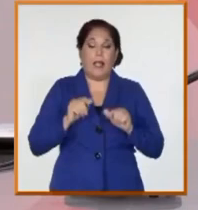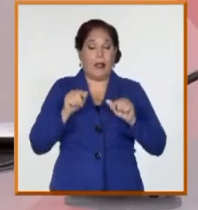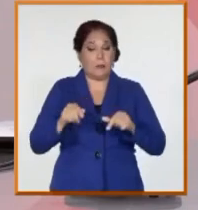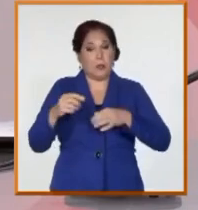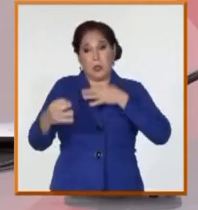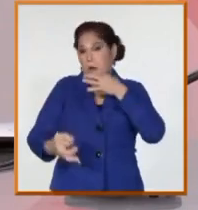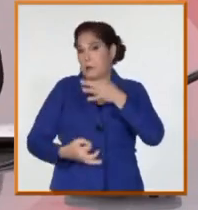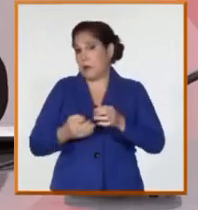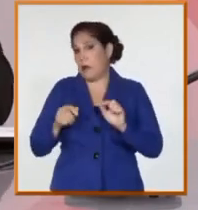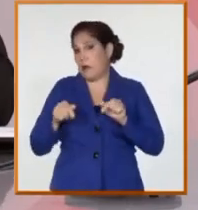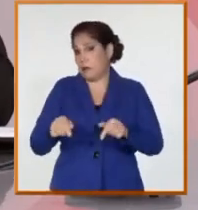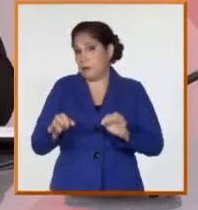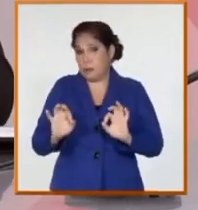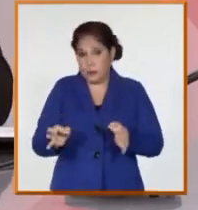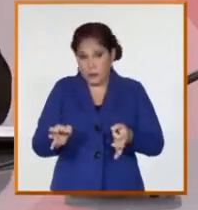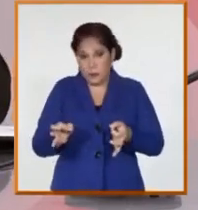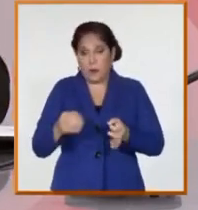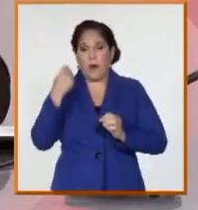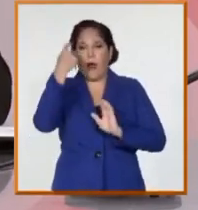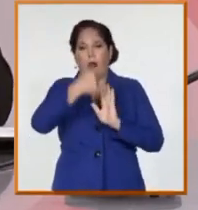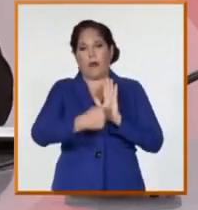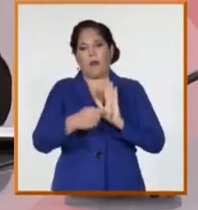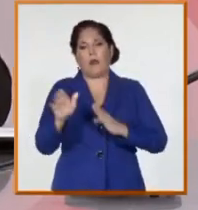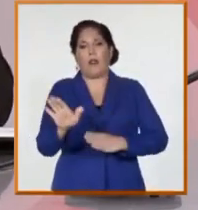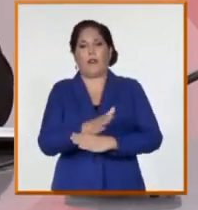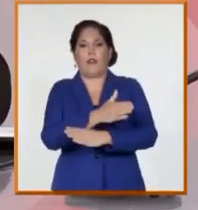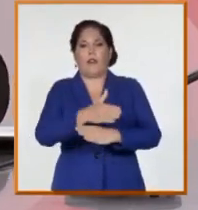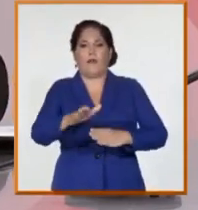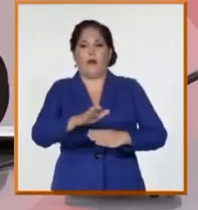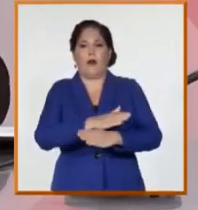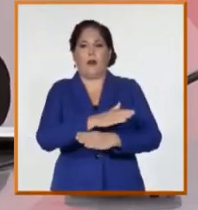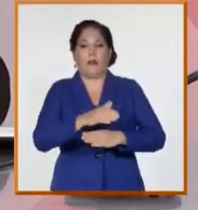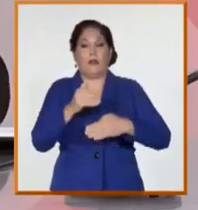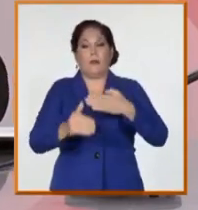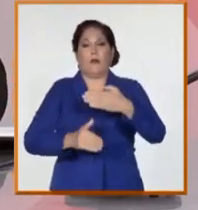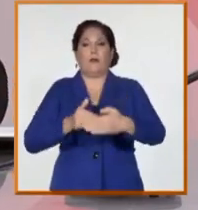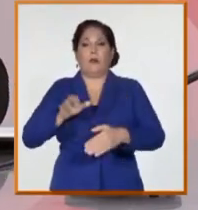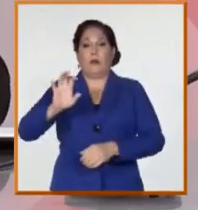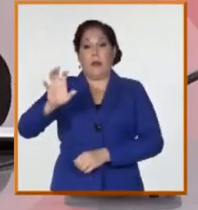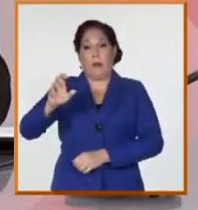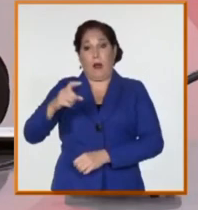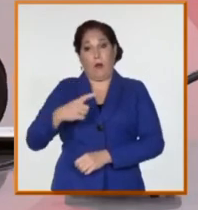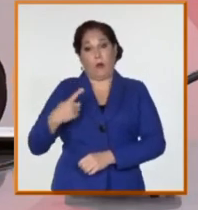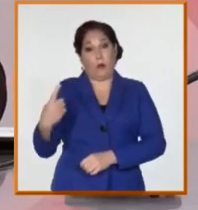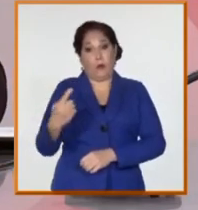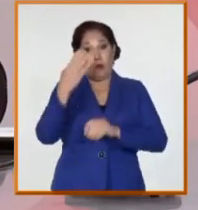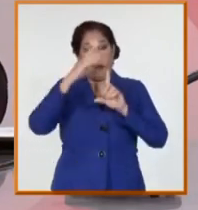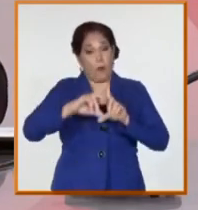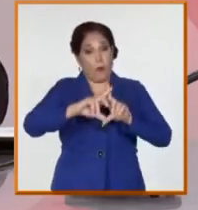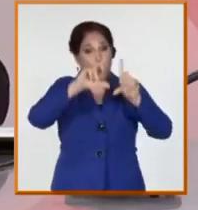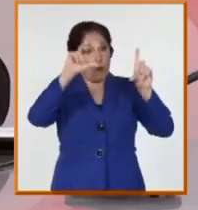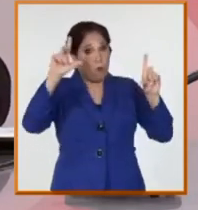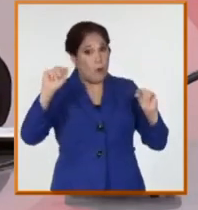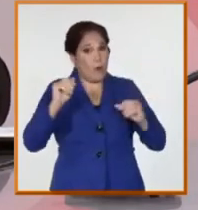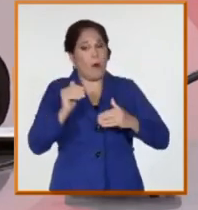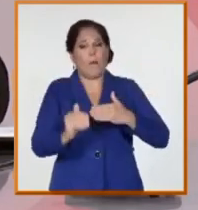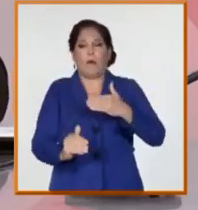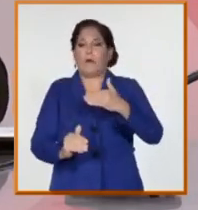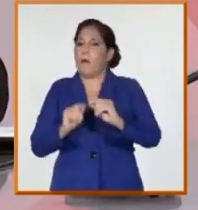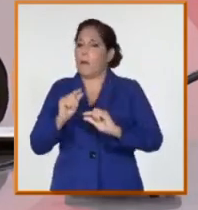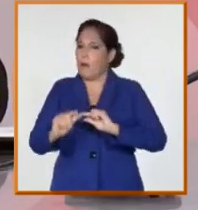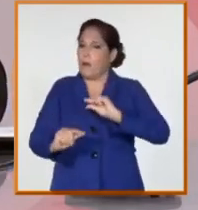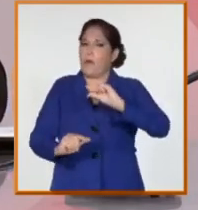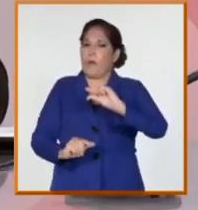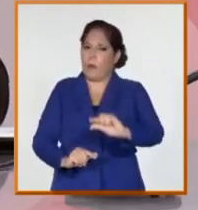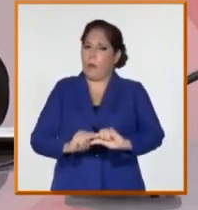se ha explicado acá pues características diversas Y eso ha llevado que este proceso de bancarización como se ha explicado varias veces es un proceso gradual